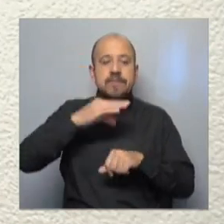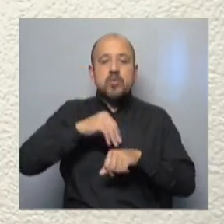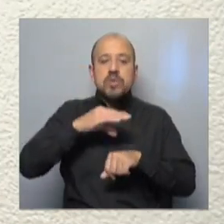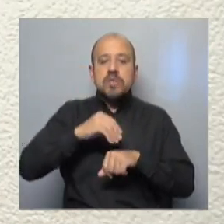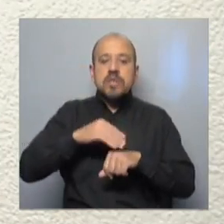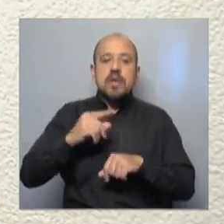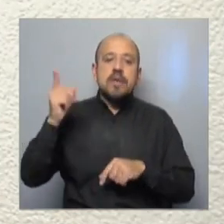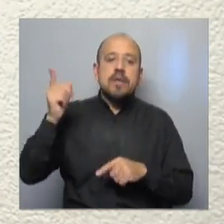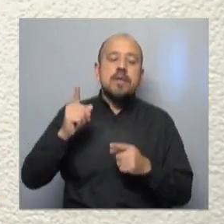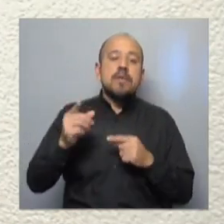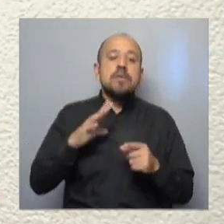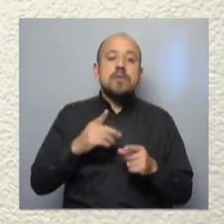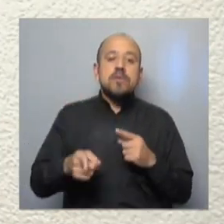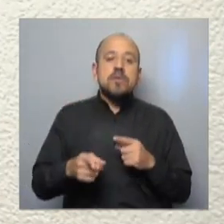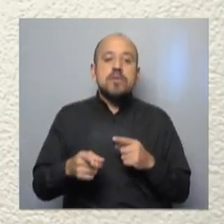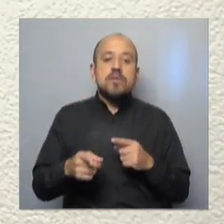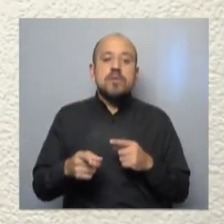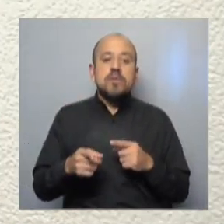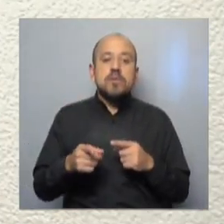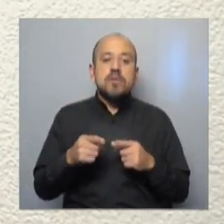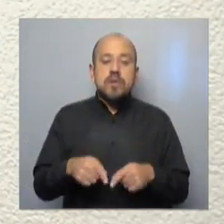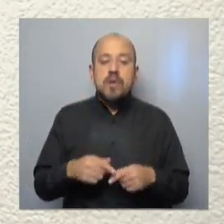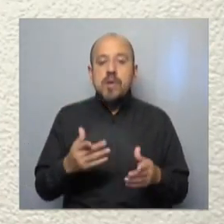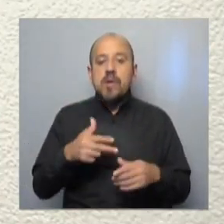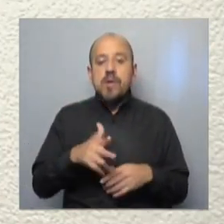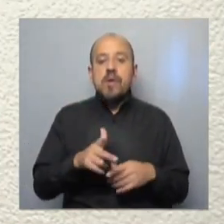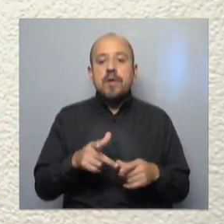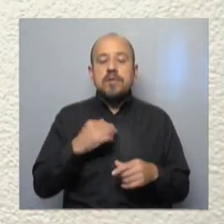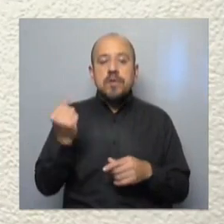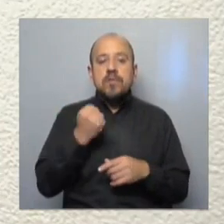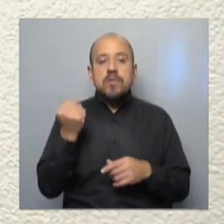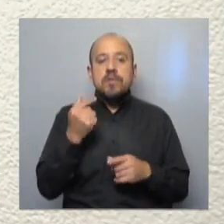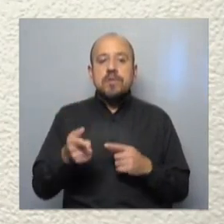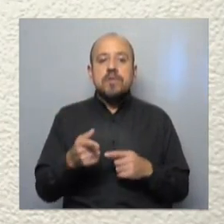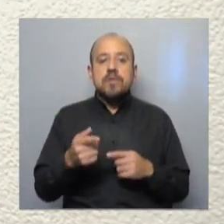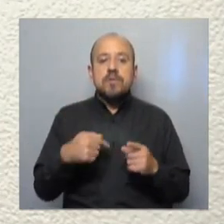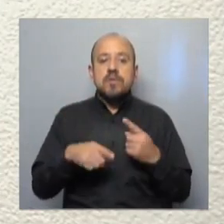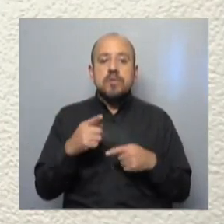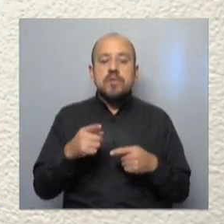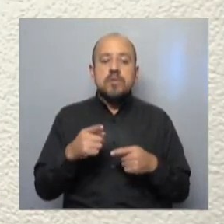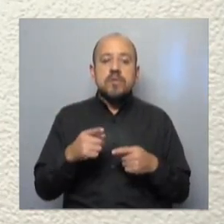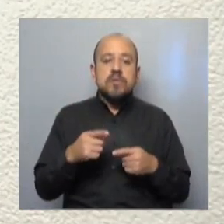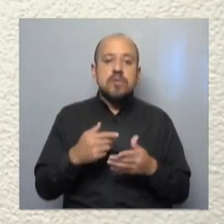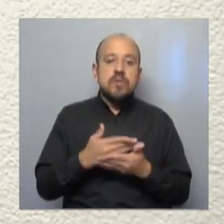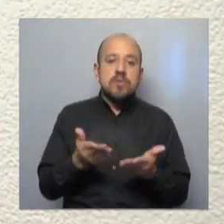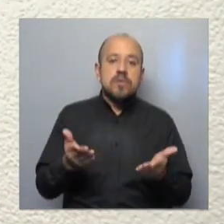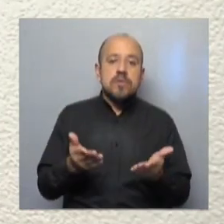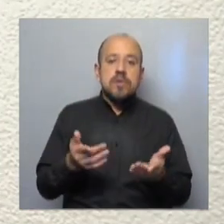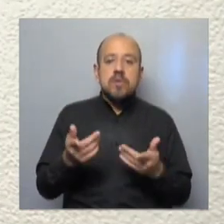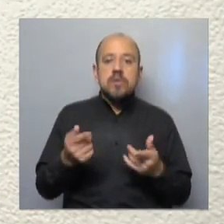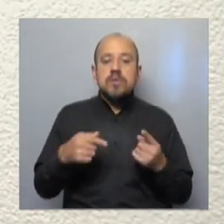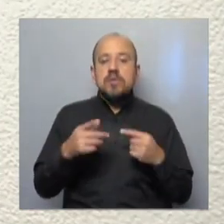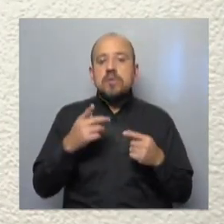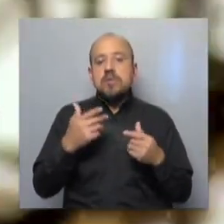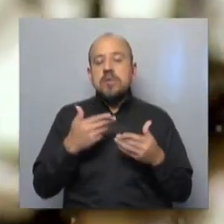aprovechamos celebramos esta esta fecha que fundamentalmente de defensa de los territorios de defensa de los